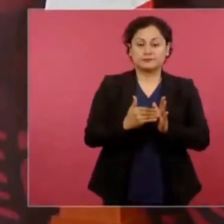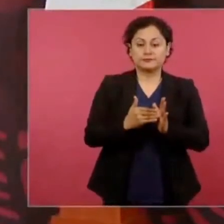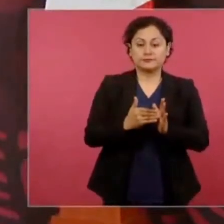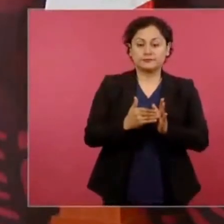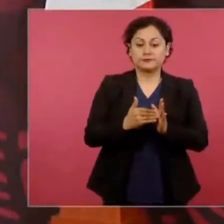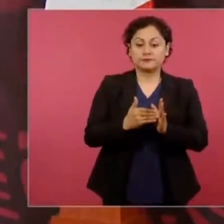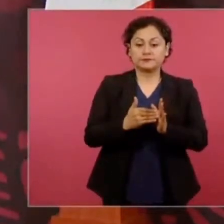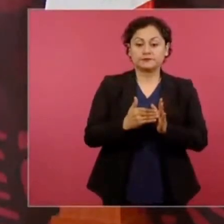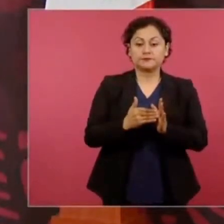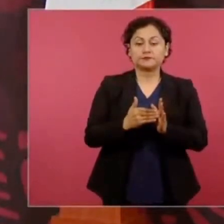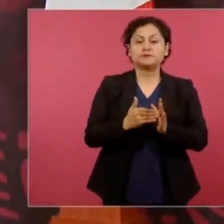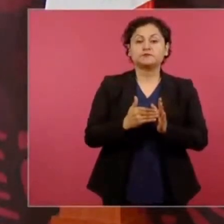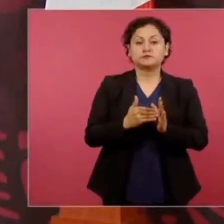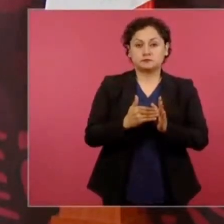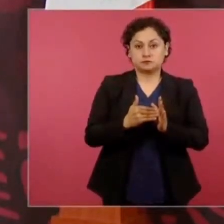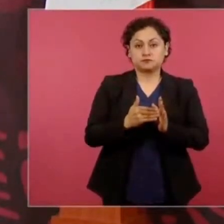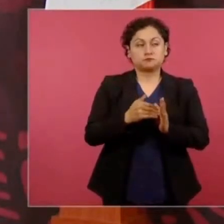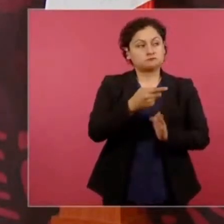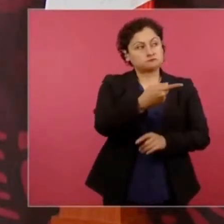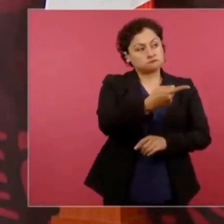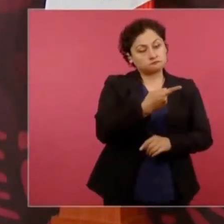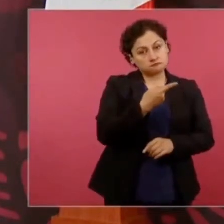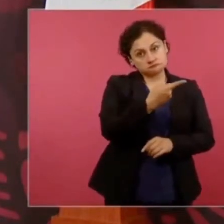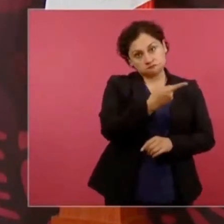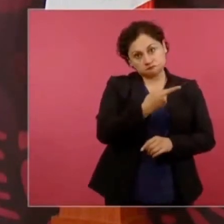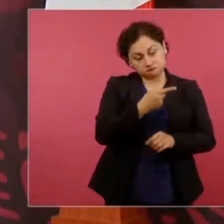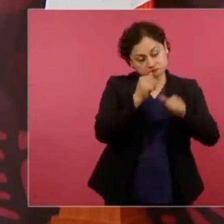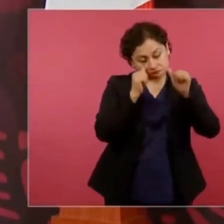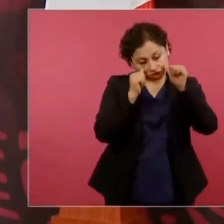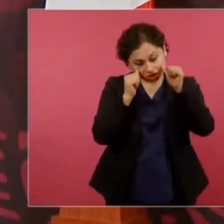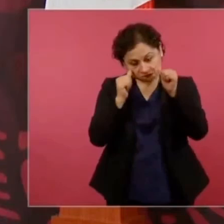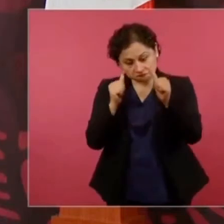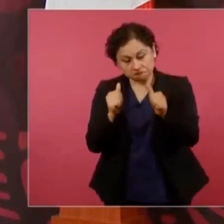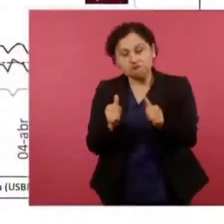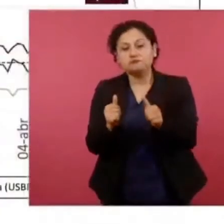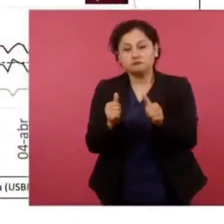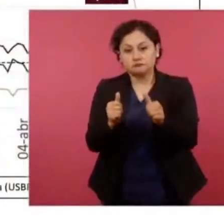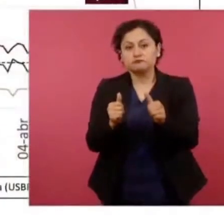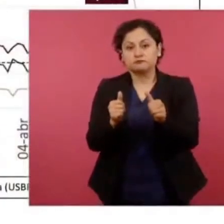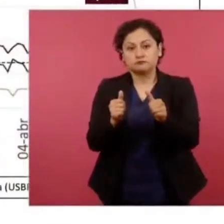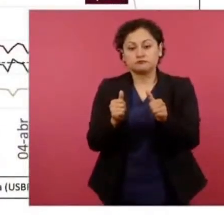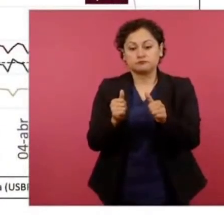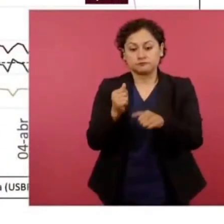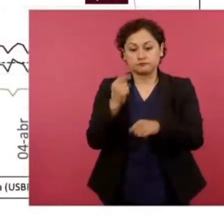Y hemos estado trabajando conjuntamente